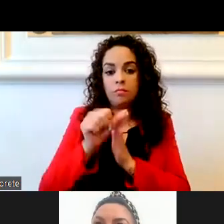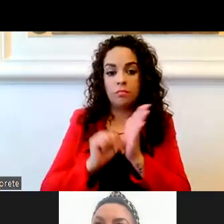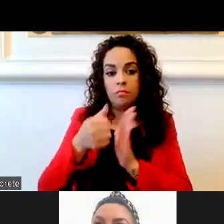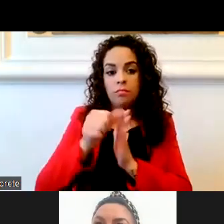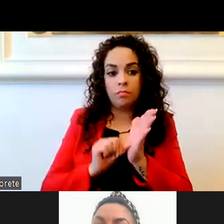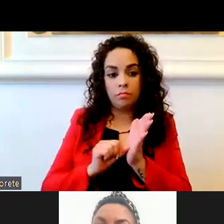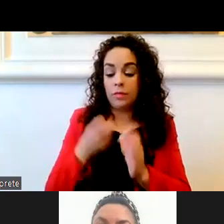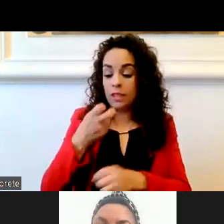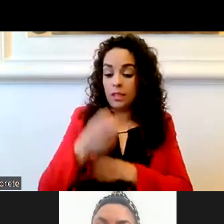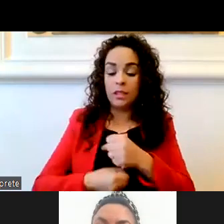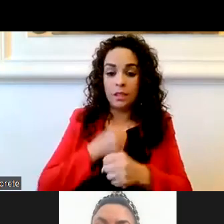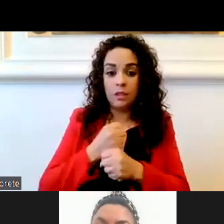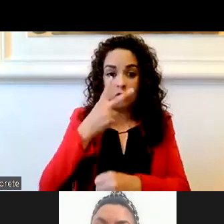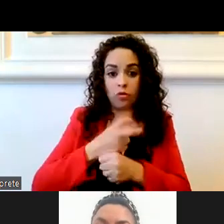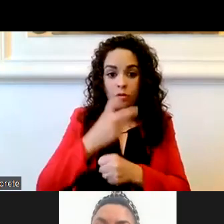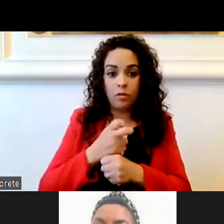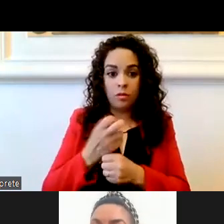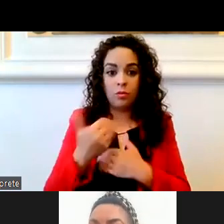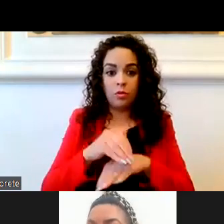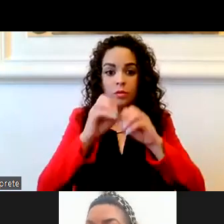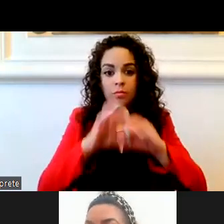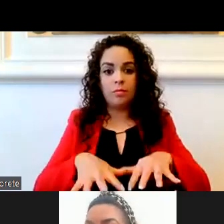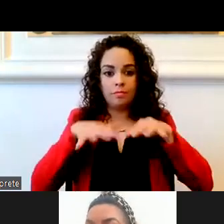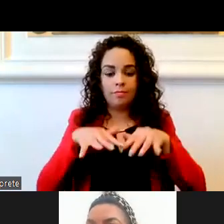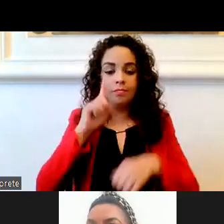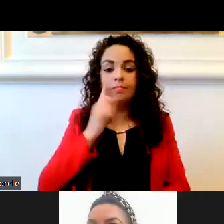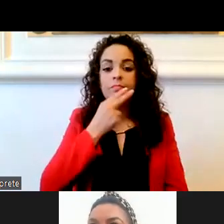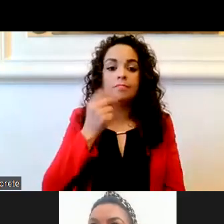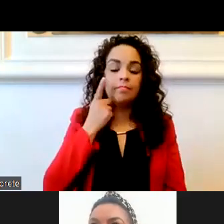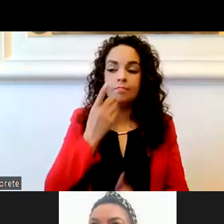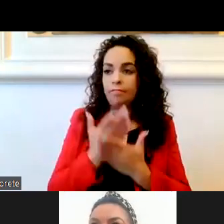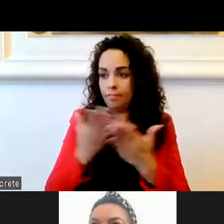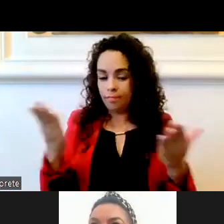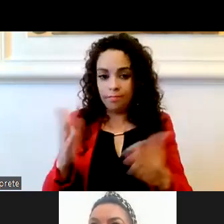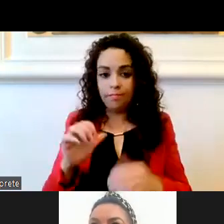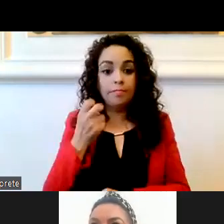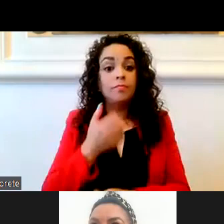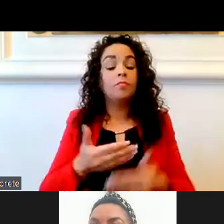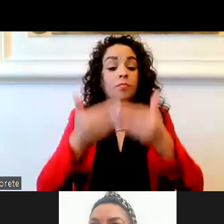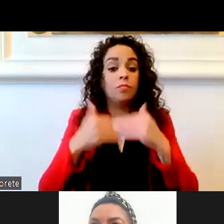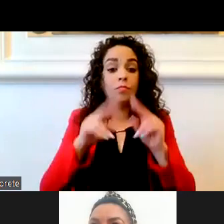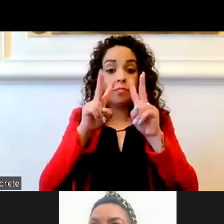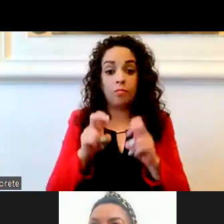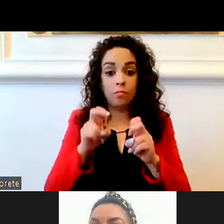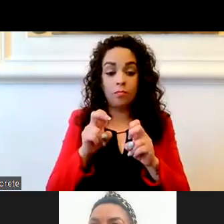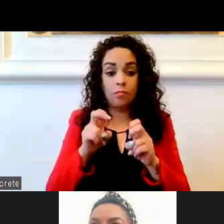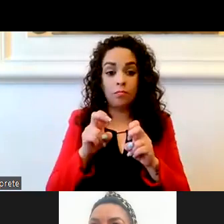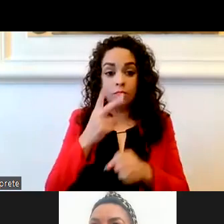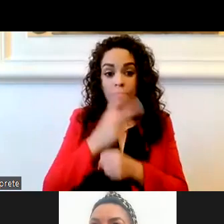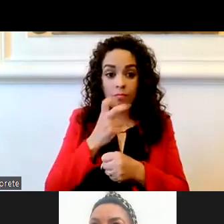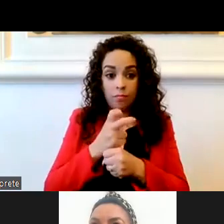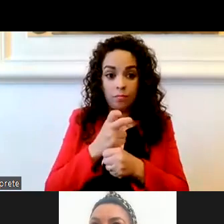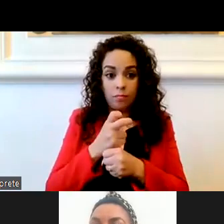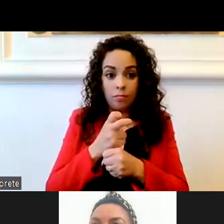de diputadas y diputados. Ahora sí, el segundo punto del orden del día es, se somete a consideración